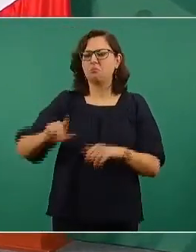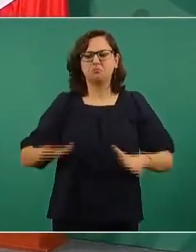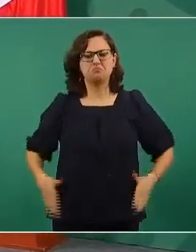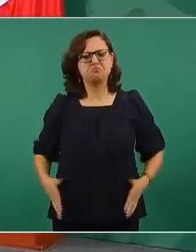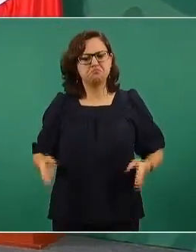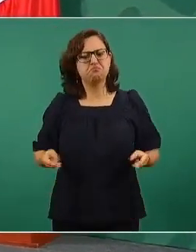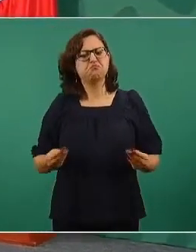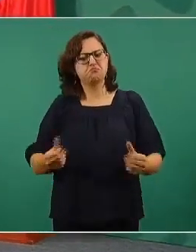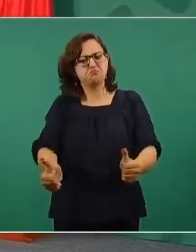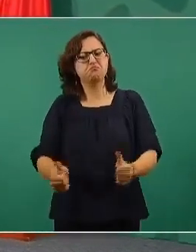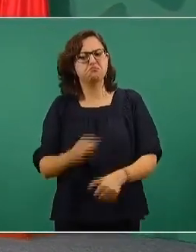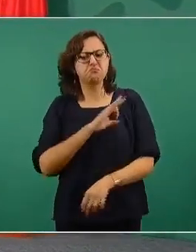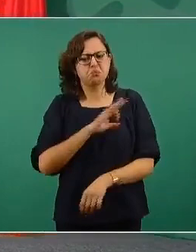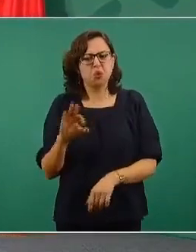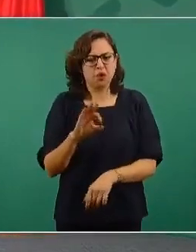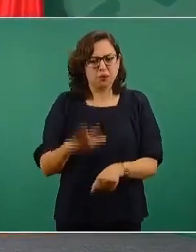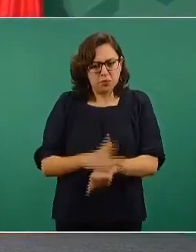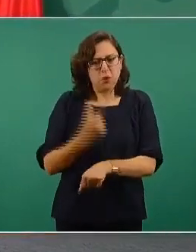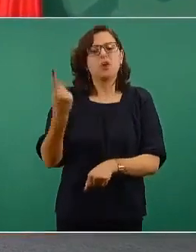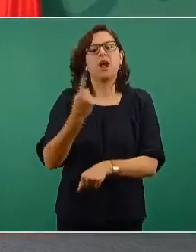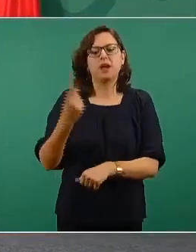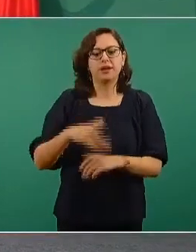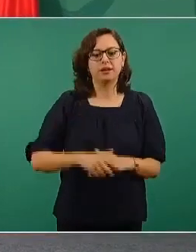40,600 millones de dólares que enviaron